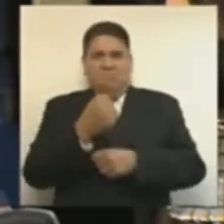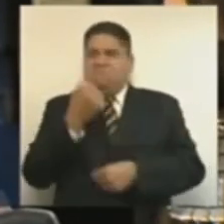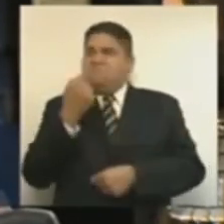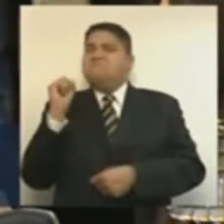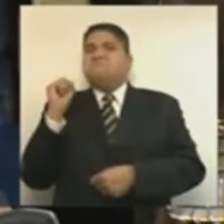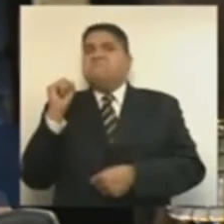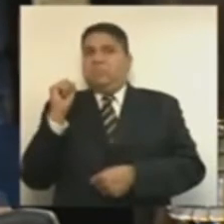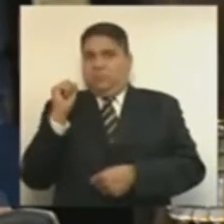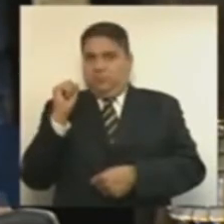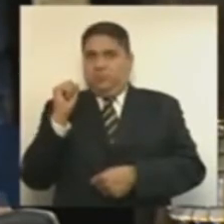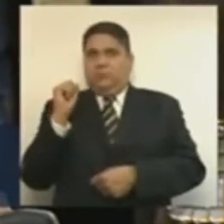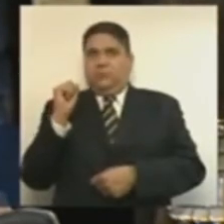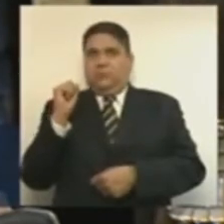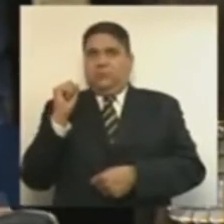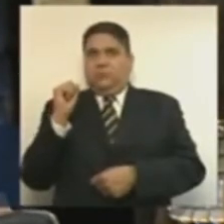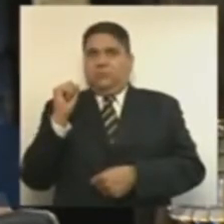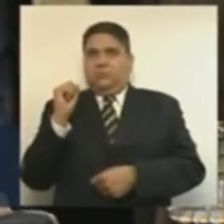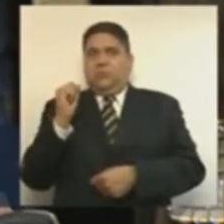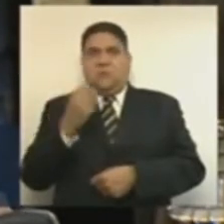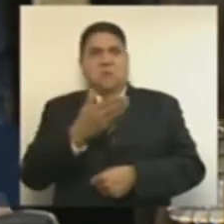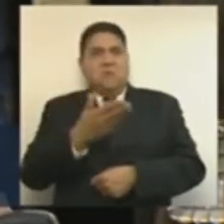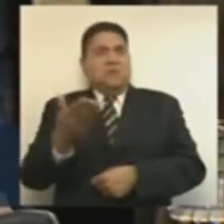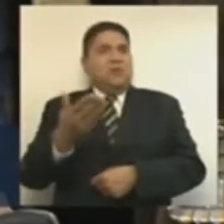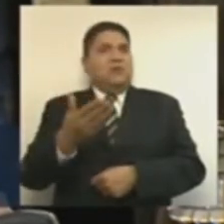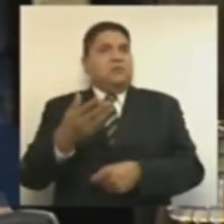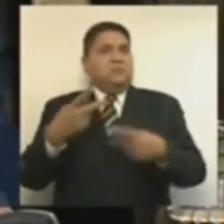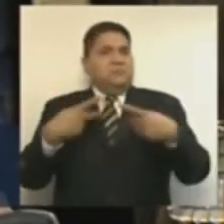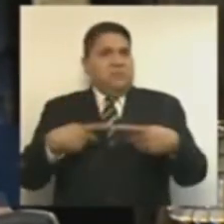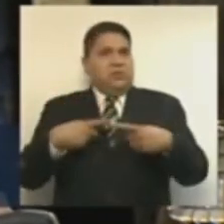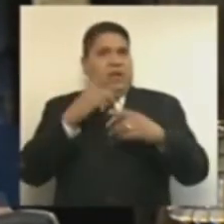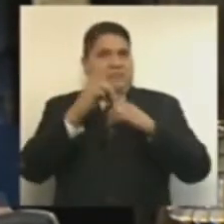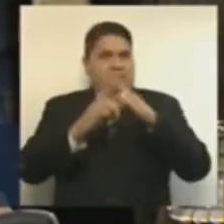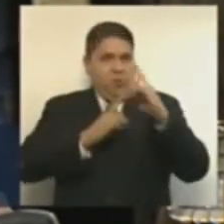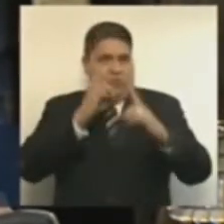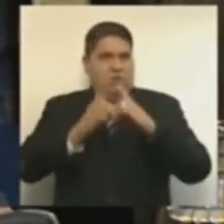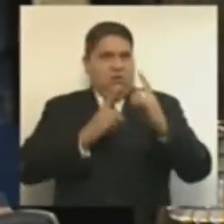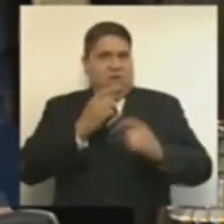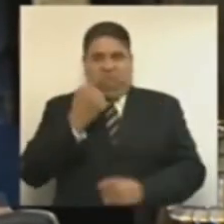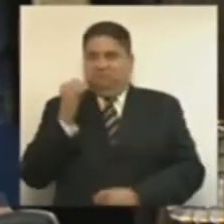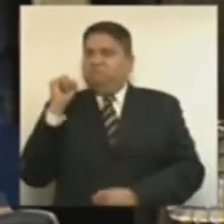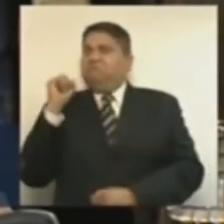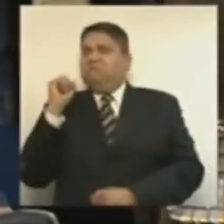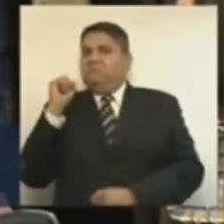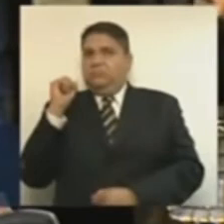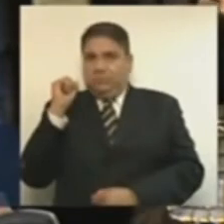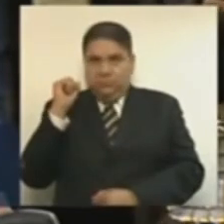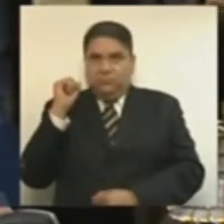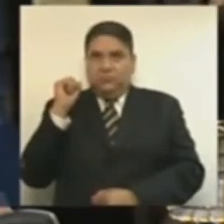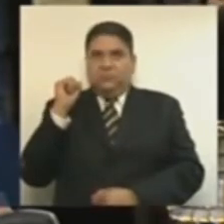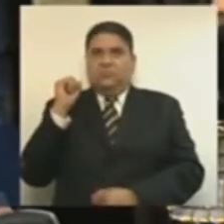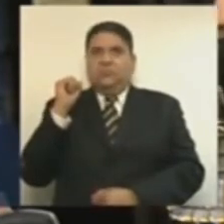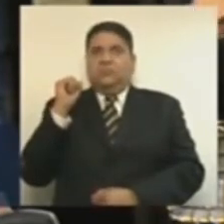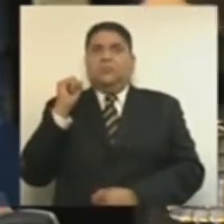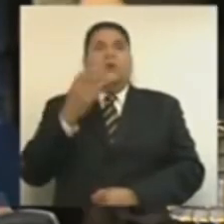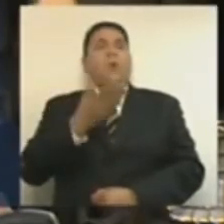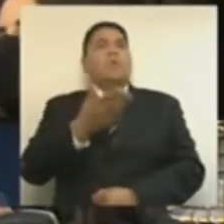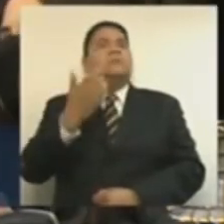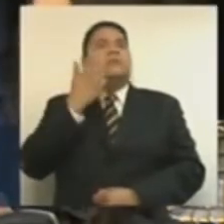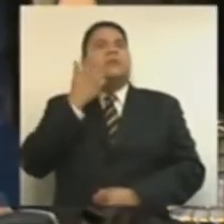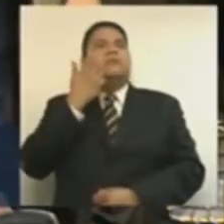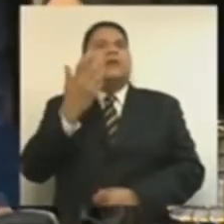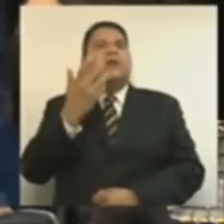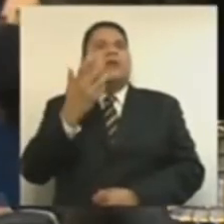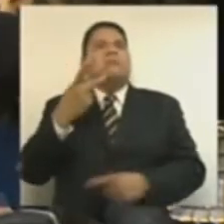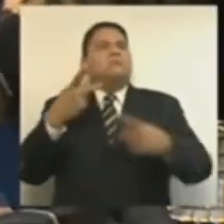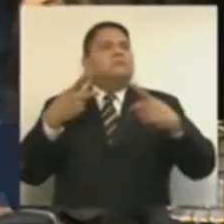que le quieren dar, pues, la espalda a los deportistas? ¿Es en serio que le quieren dar